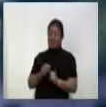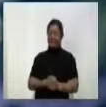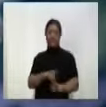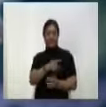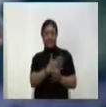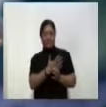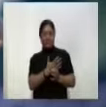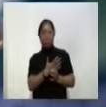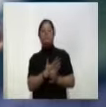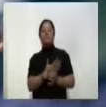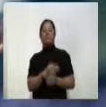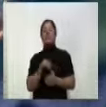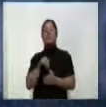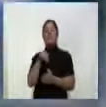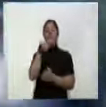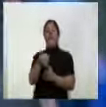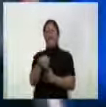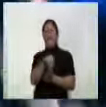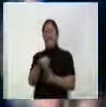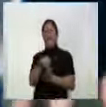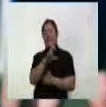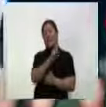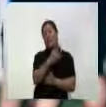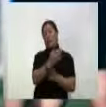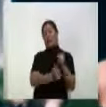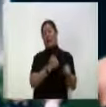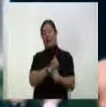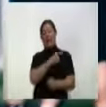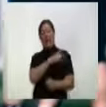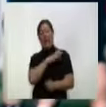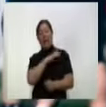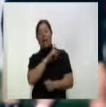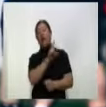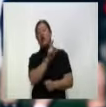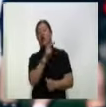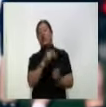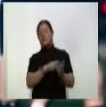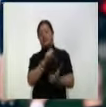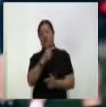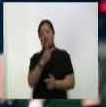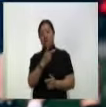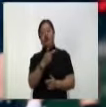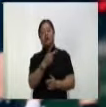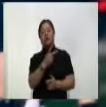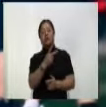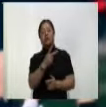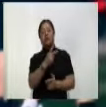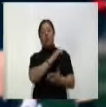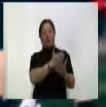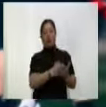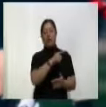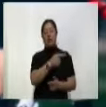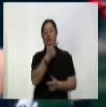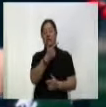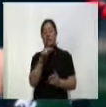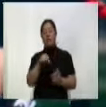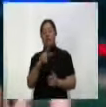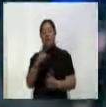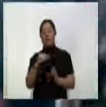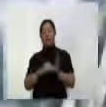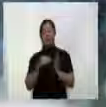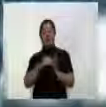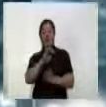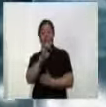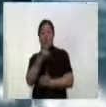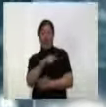34 años tiene contrato con el Inter hasta 2022 y su sueldo es de $7.2 millones, una cifra